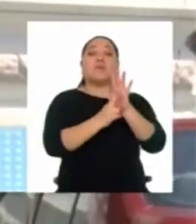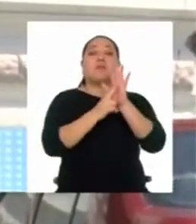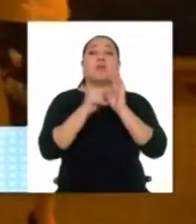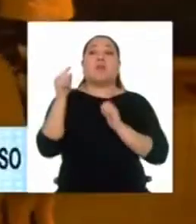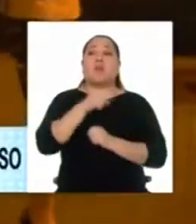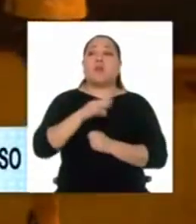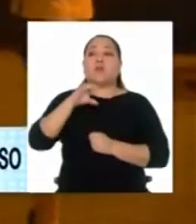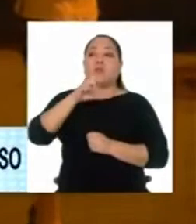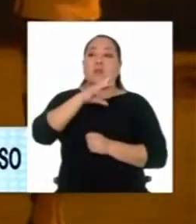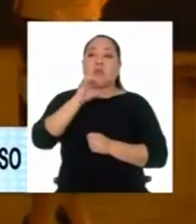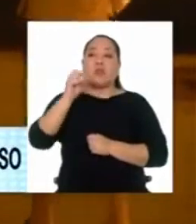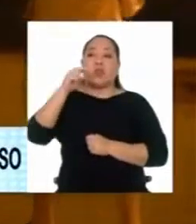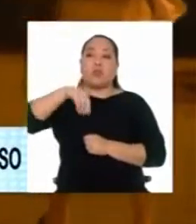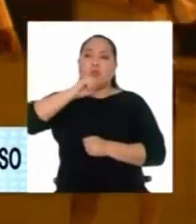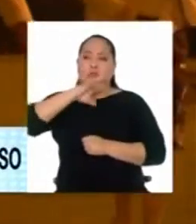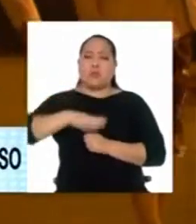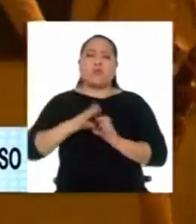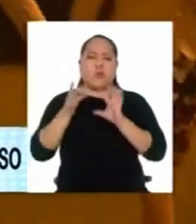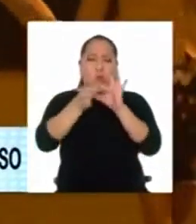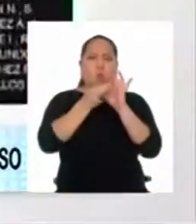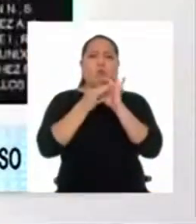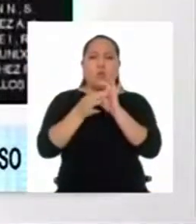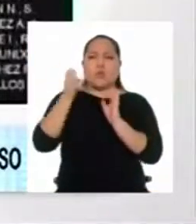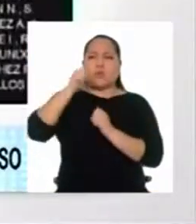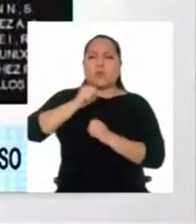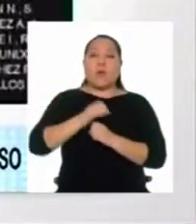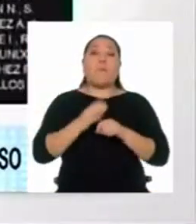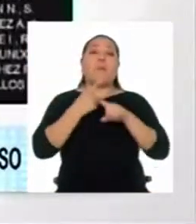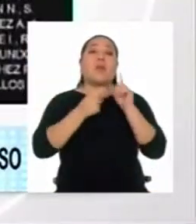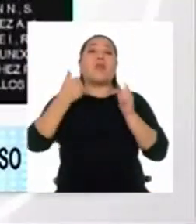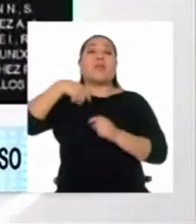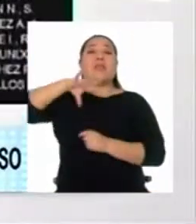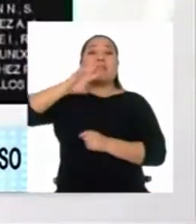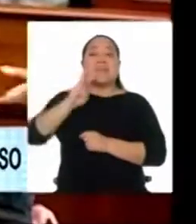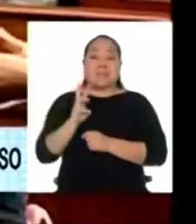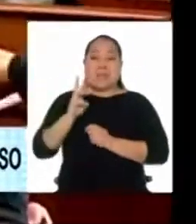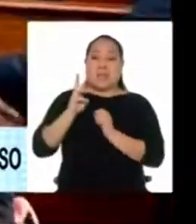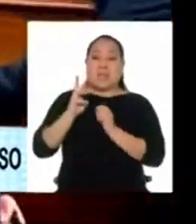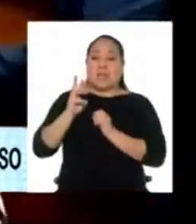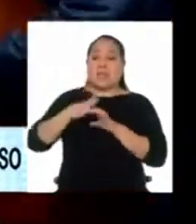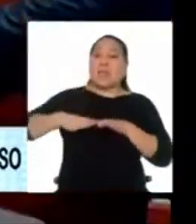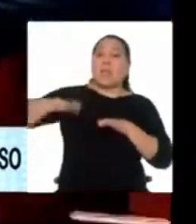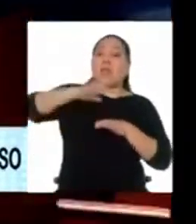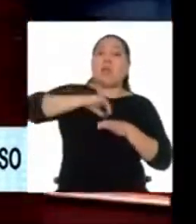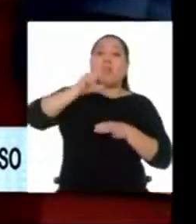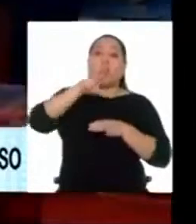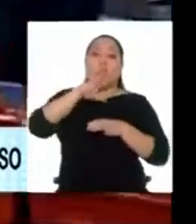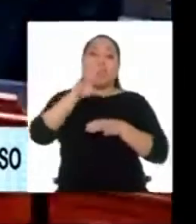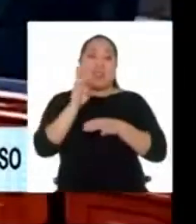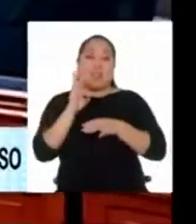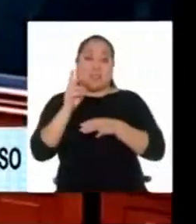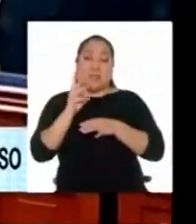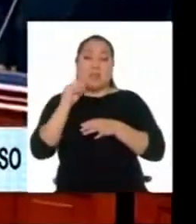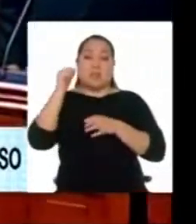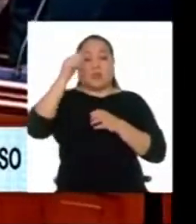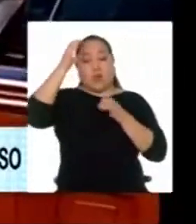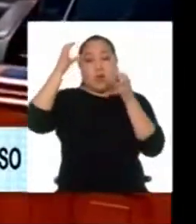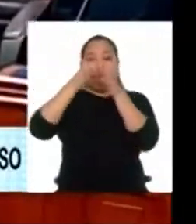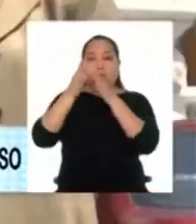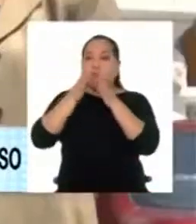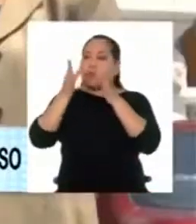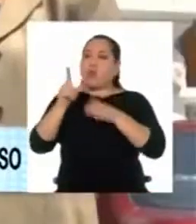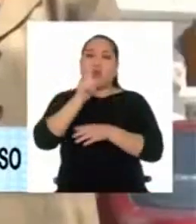Valdemar Cerrón, afirmó que siguen firmes y unidos a pesar que 16 de los 37 congresistas votaron en contra de otorgar la confianza al